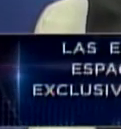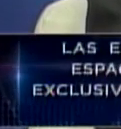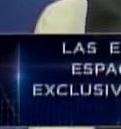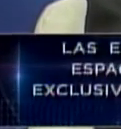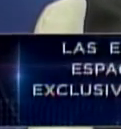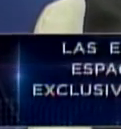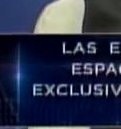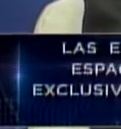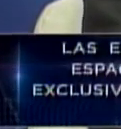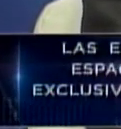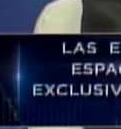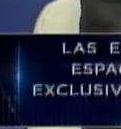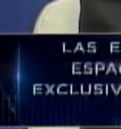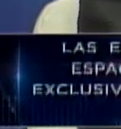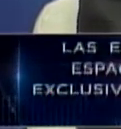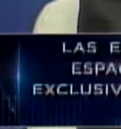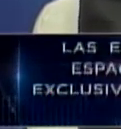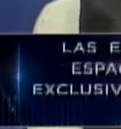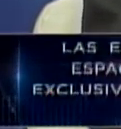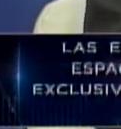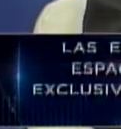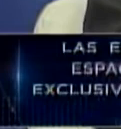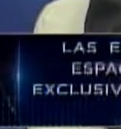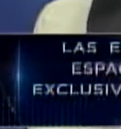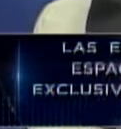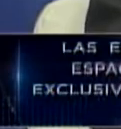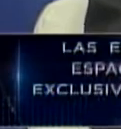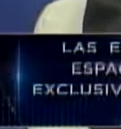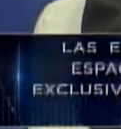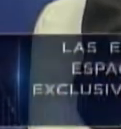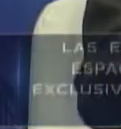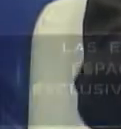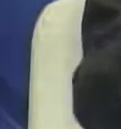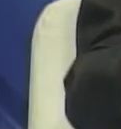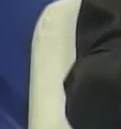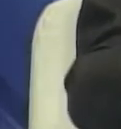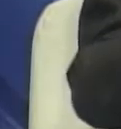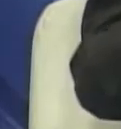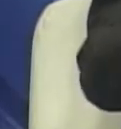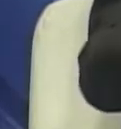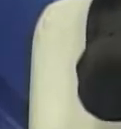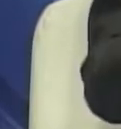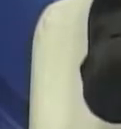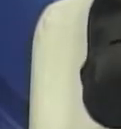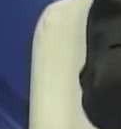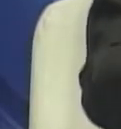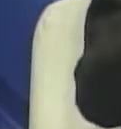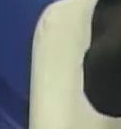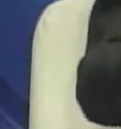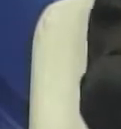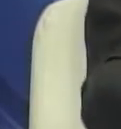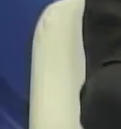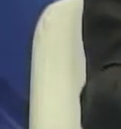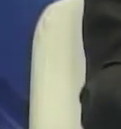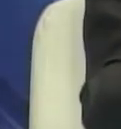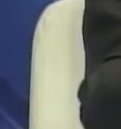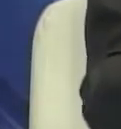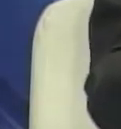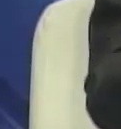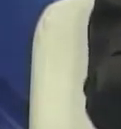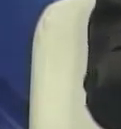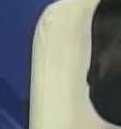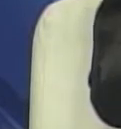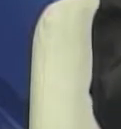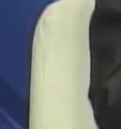juicio político al vicepresidente de la República. Ayer se dio 3 días más para, dicen, recopilar más pruebas, adjuntar